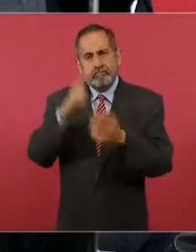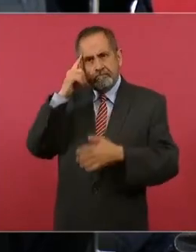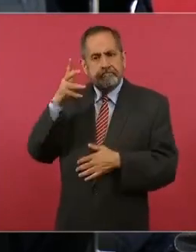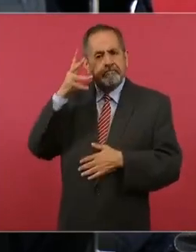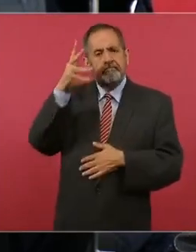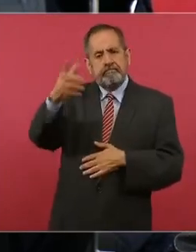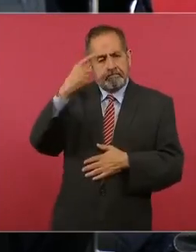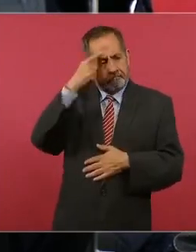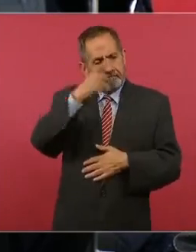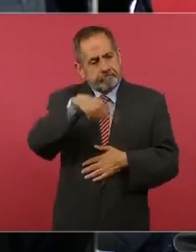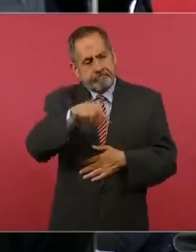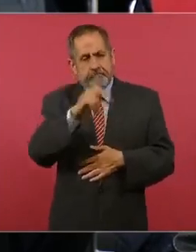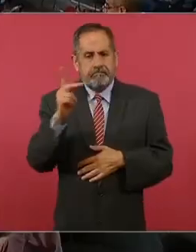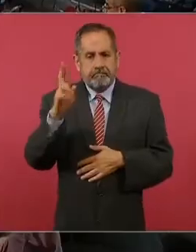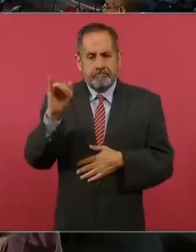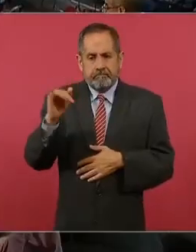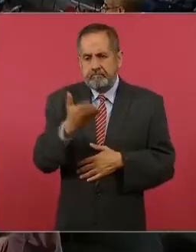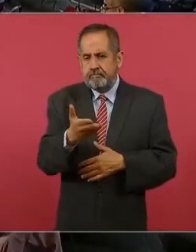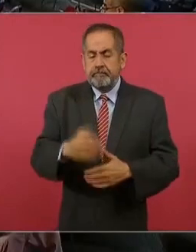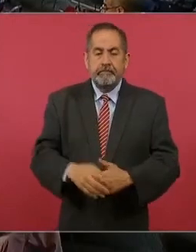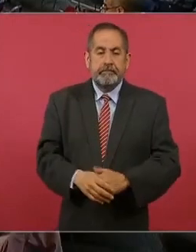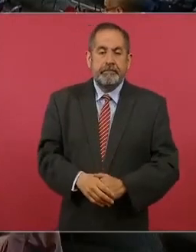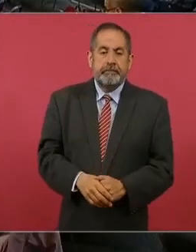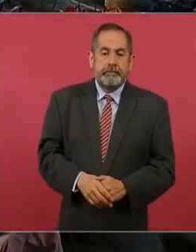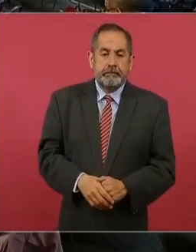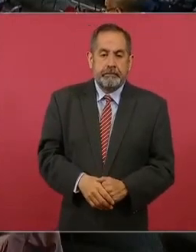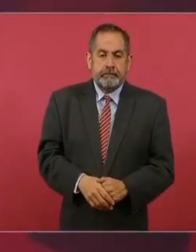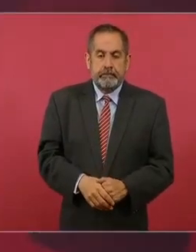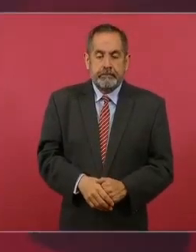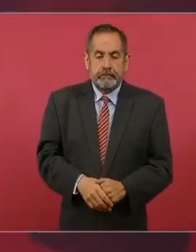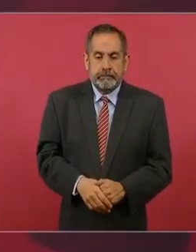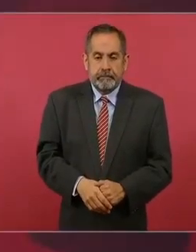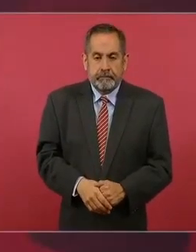también le ve al PRI, presidente. Bueno, ya